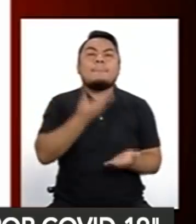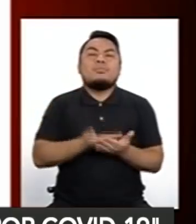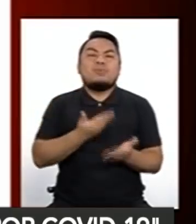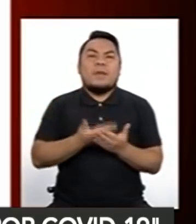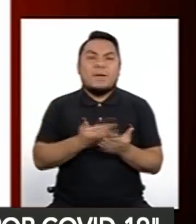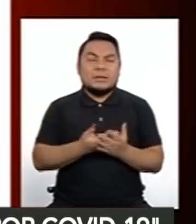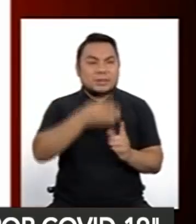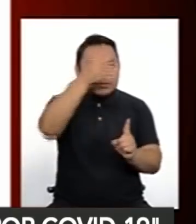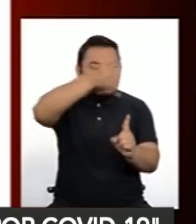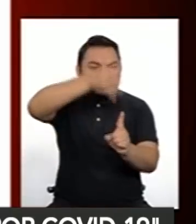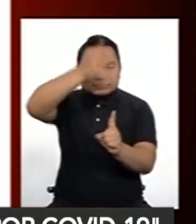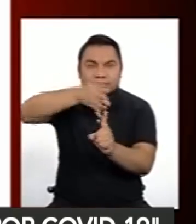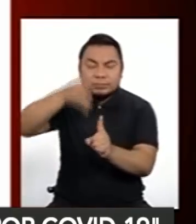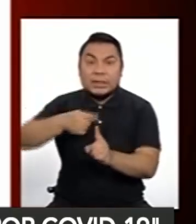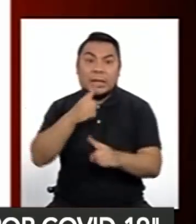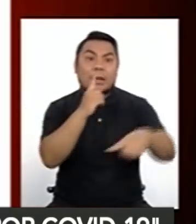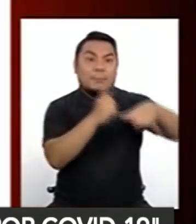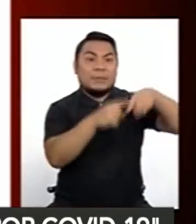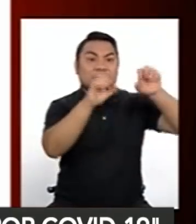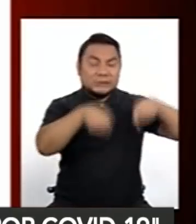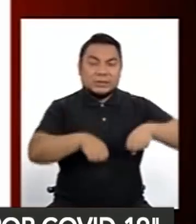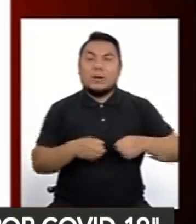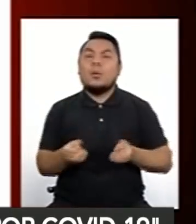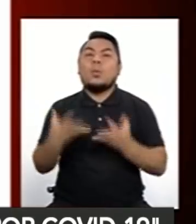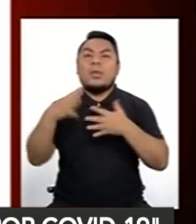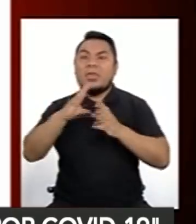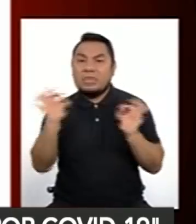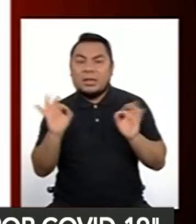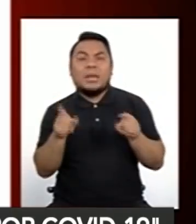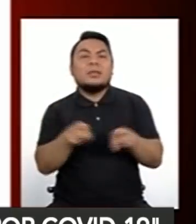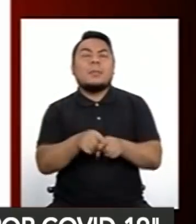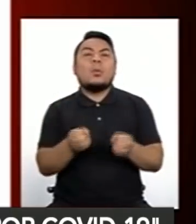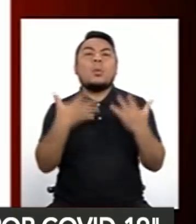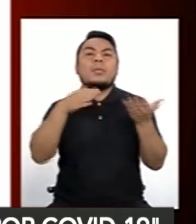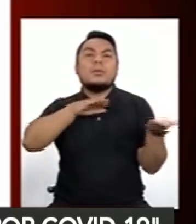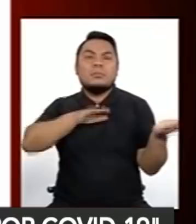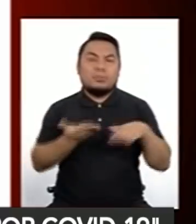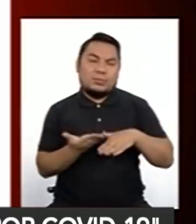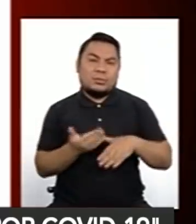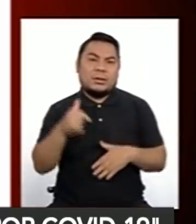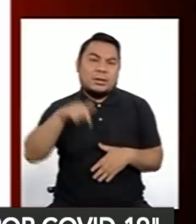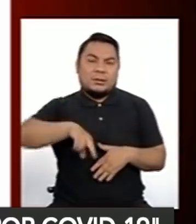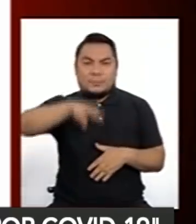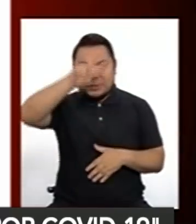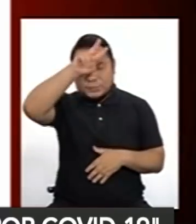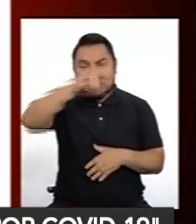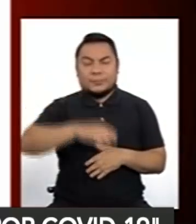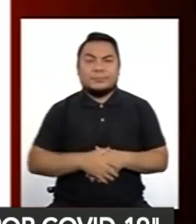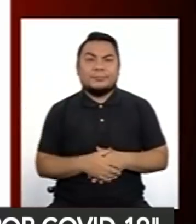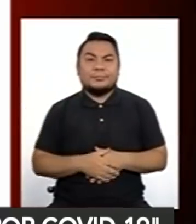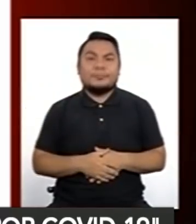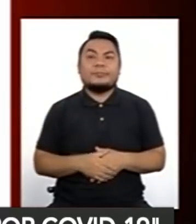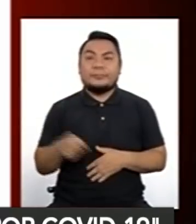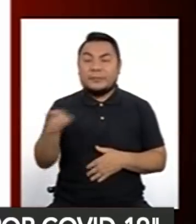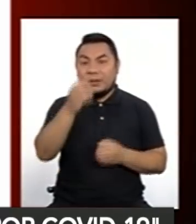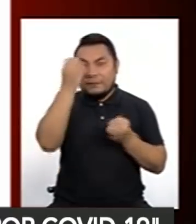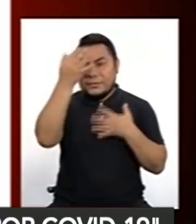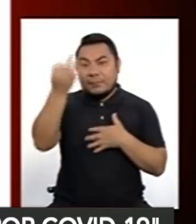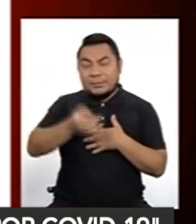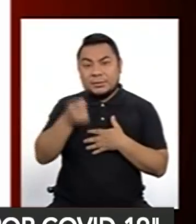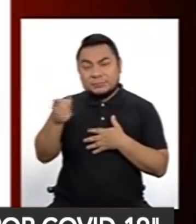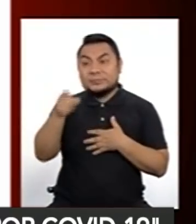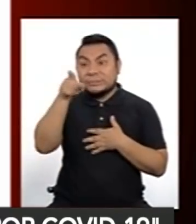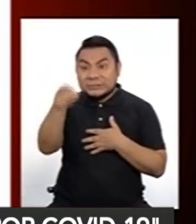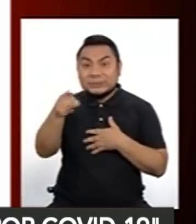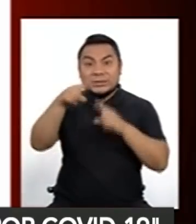de confirmados y la cantidad de fallecidos por millón de habitantes que tenemos en el país. Son datos referentes y podemos